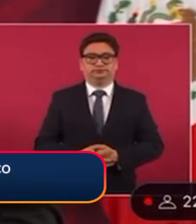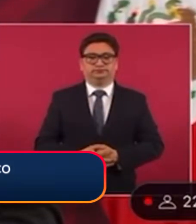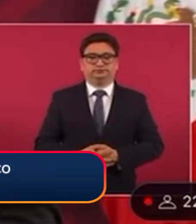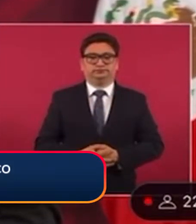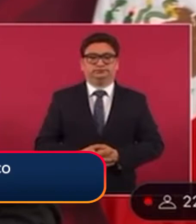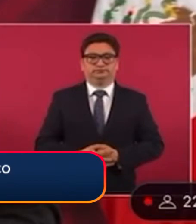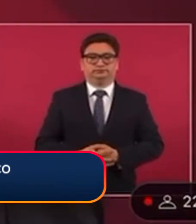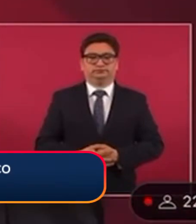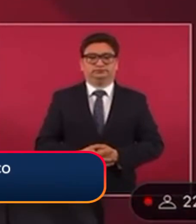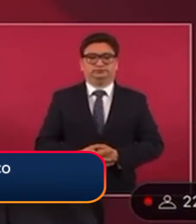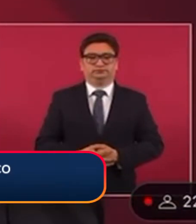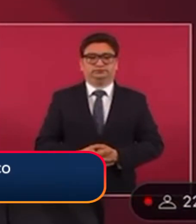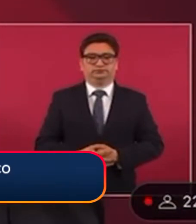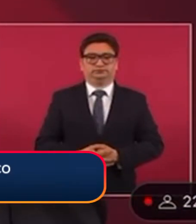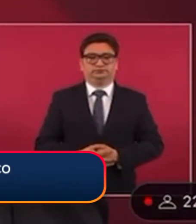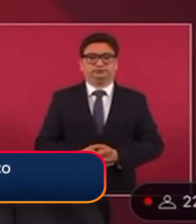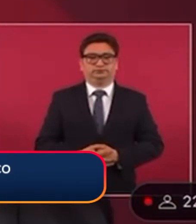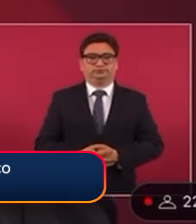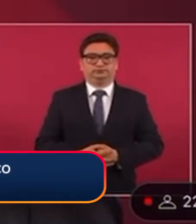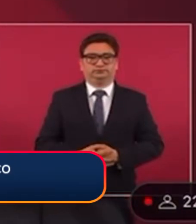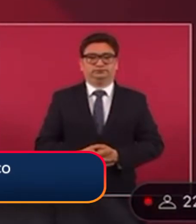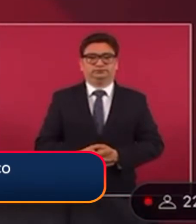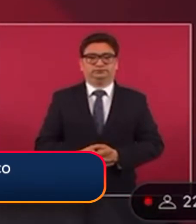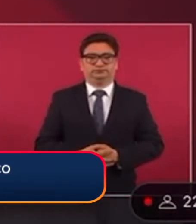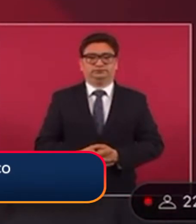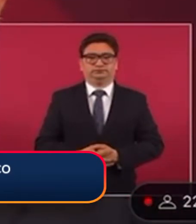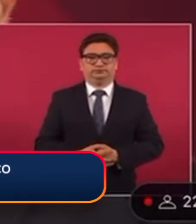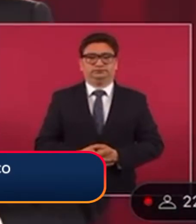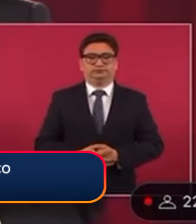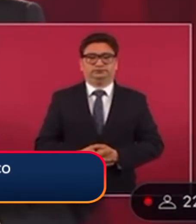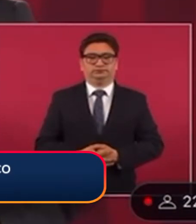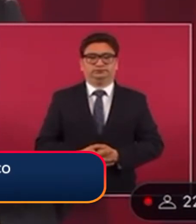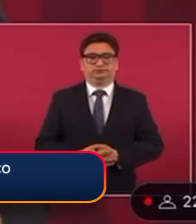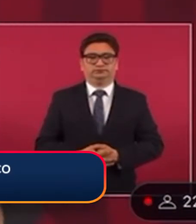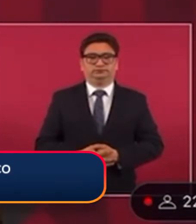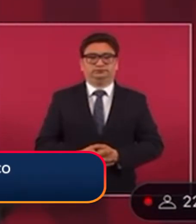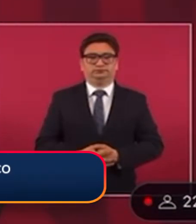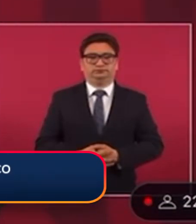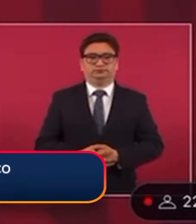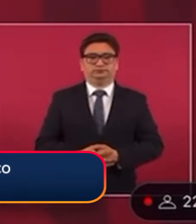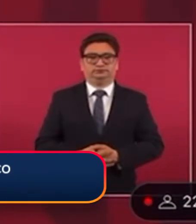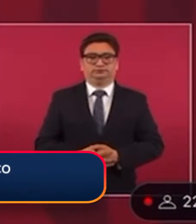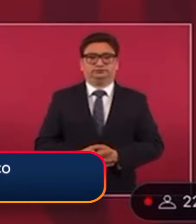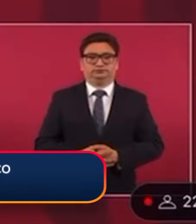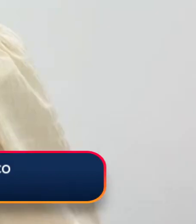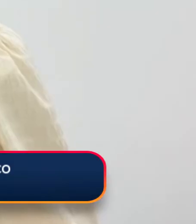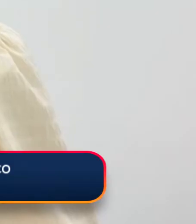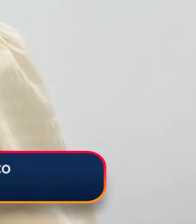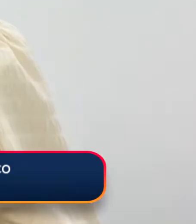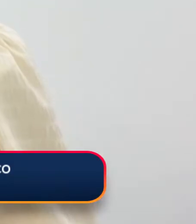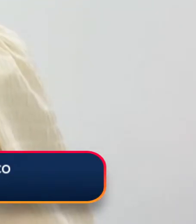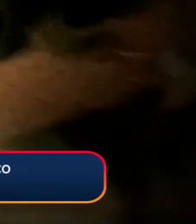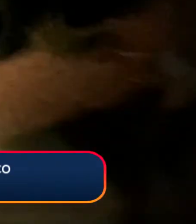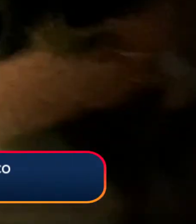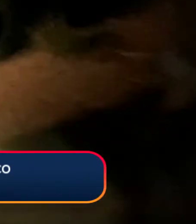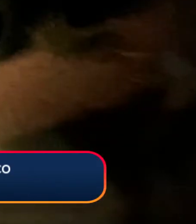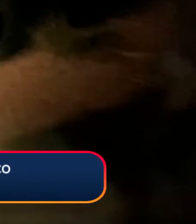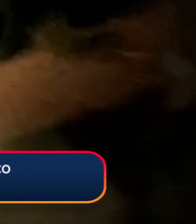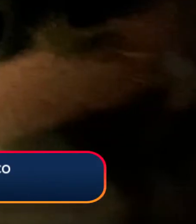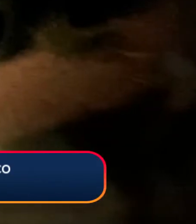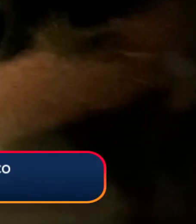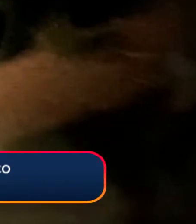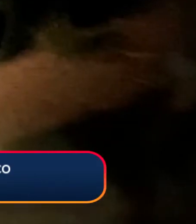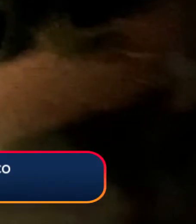sigue generando migrantes. Probablemente en el 2021 no fue así, pero para el 2022 y con tendencia al crecimiento, muchos